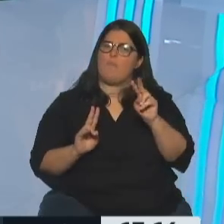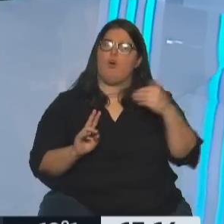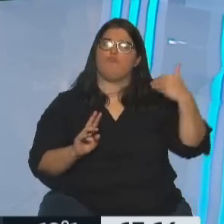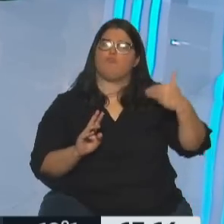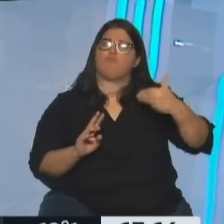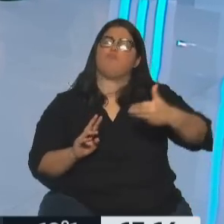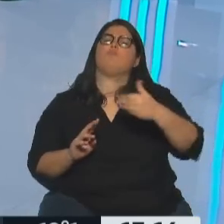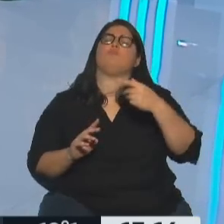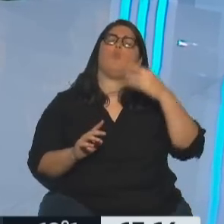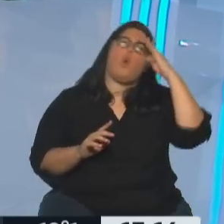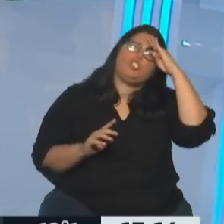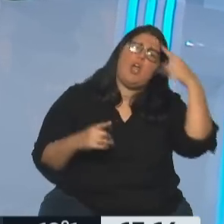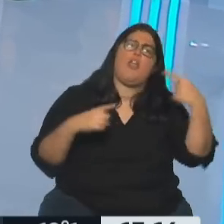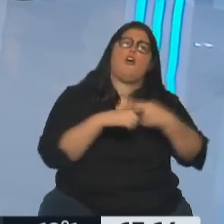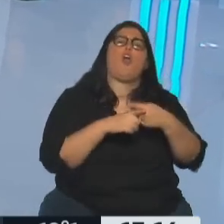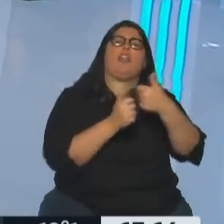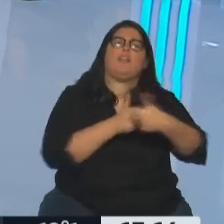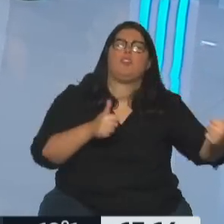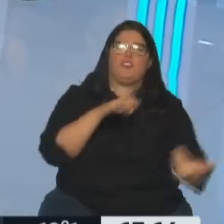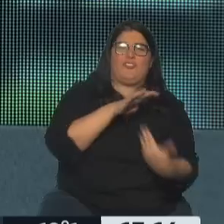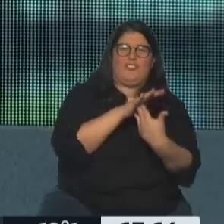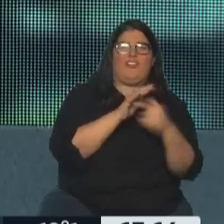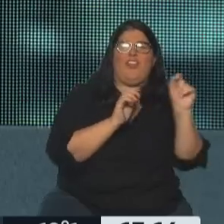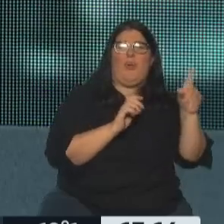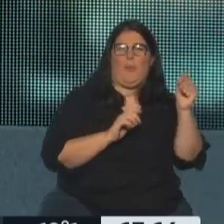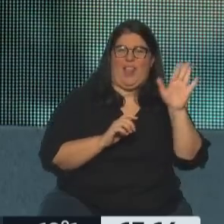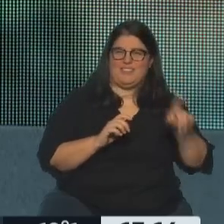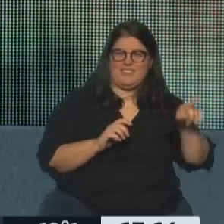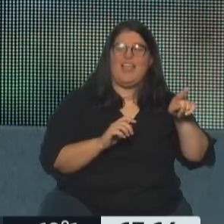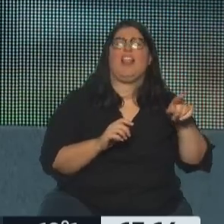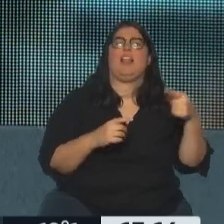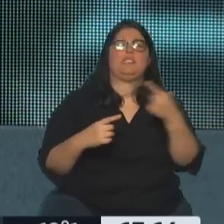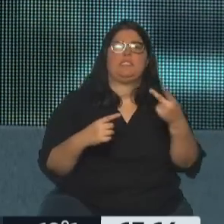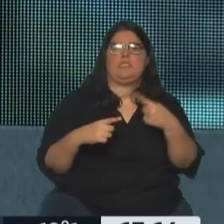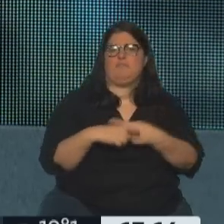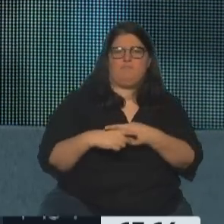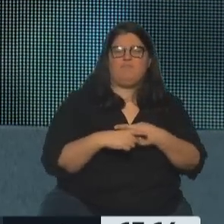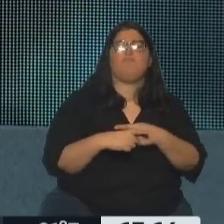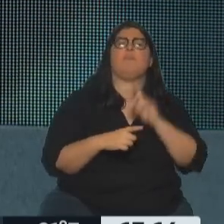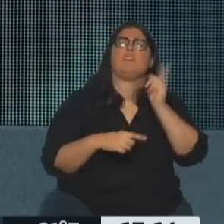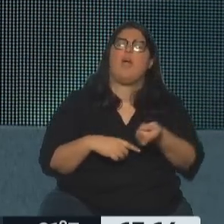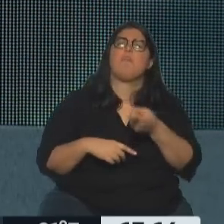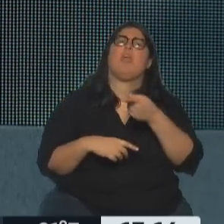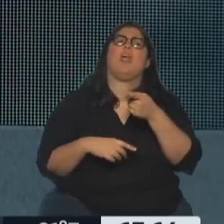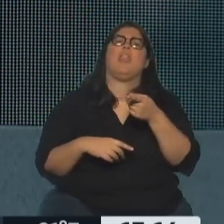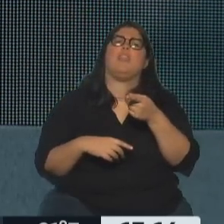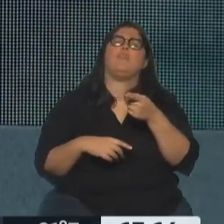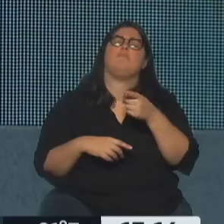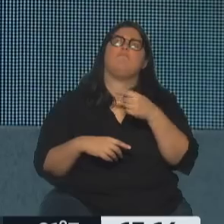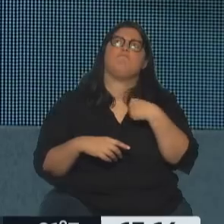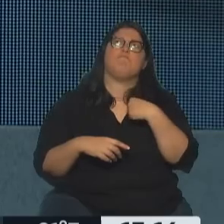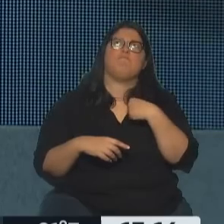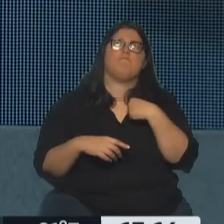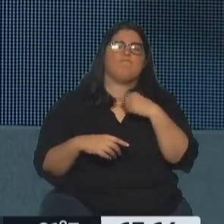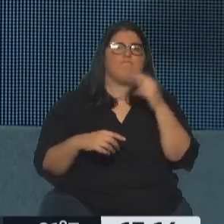Tribunal Federal que viene manteniendo Bolsonaro, que vienen manteniendo también, y pondría un punto